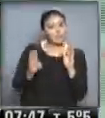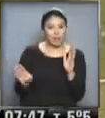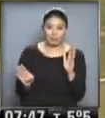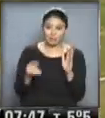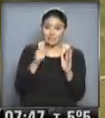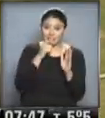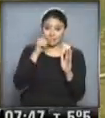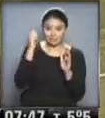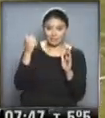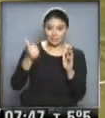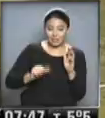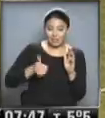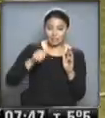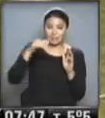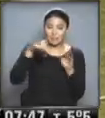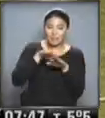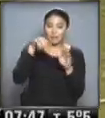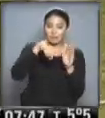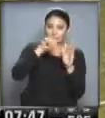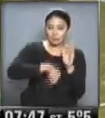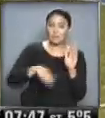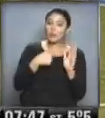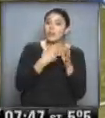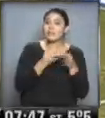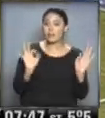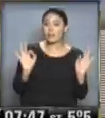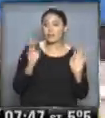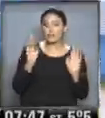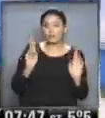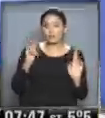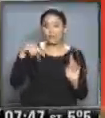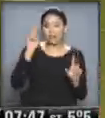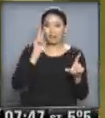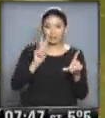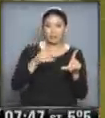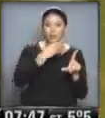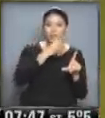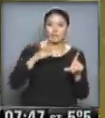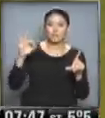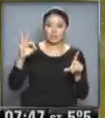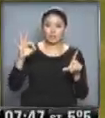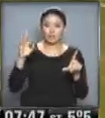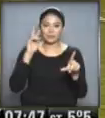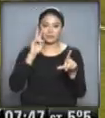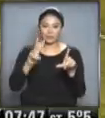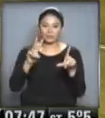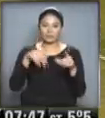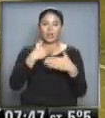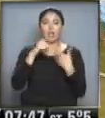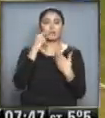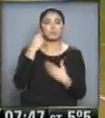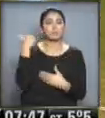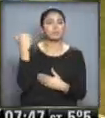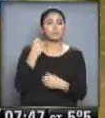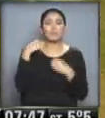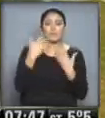descenso el equipo santafesino, pero por suerte se salvó. Y acá el 4-0, la despedida de Pepe Romero, el hombre que hizo muchísimo